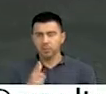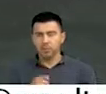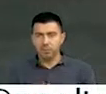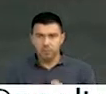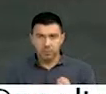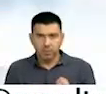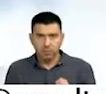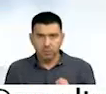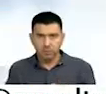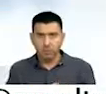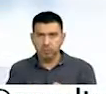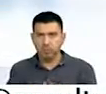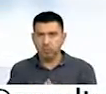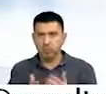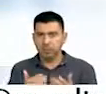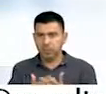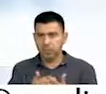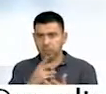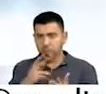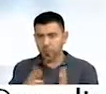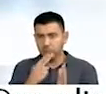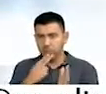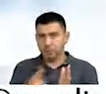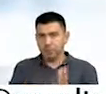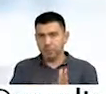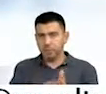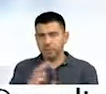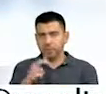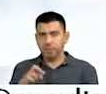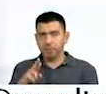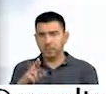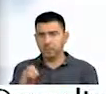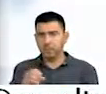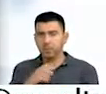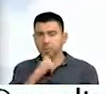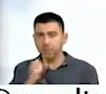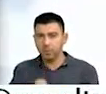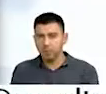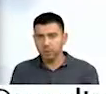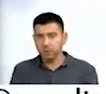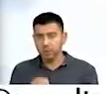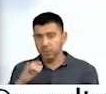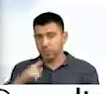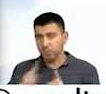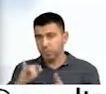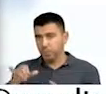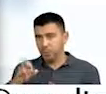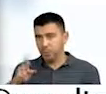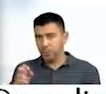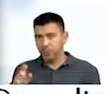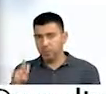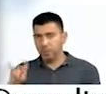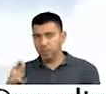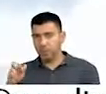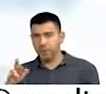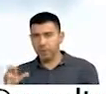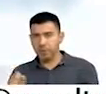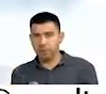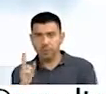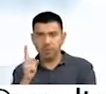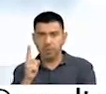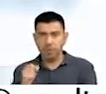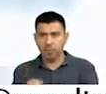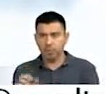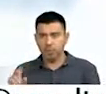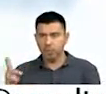anciano con estos trinos les salió al paso el secretario de desarrollo jorge figueroa a las denuncias del diputado édgar